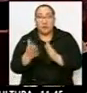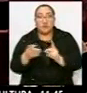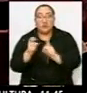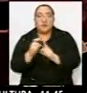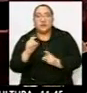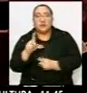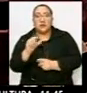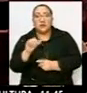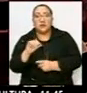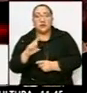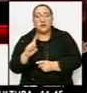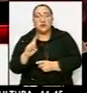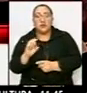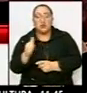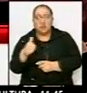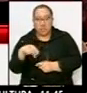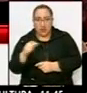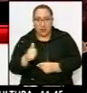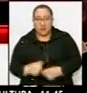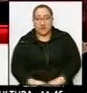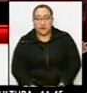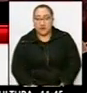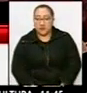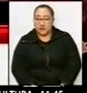congresista Lizana.